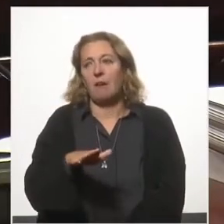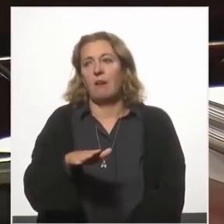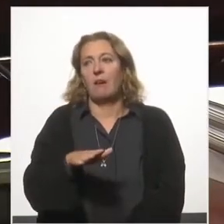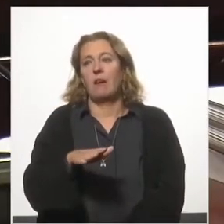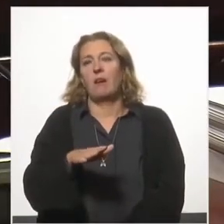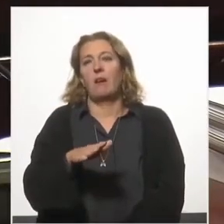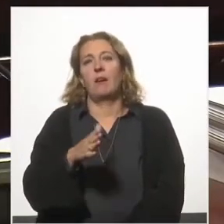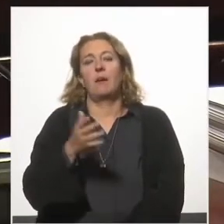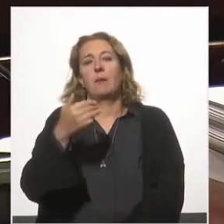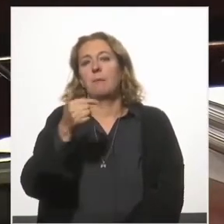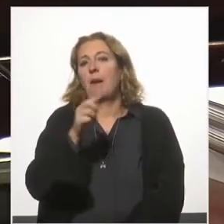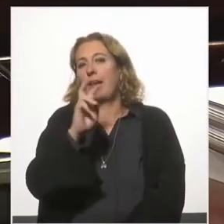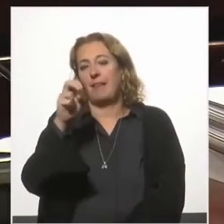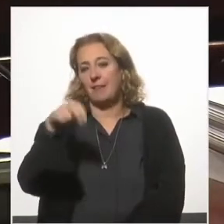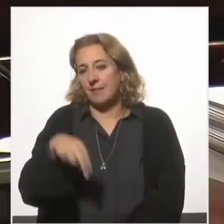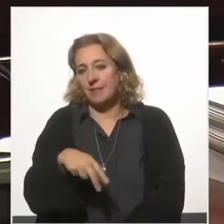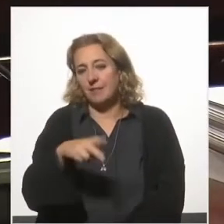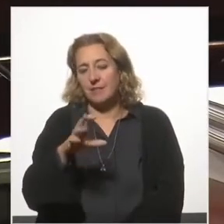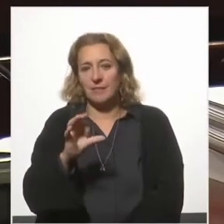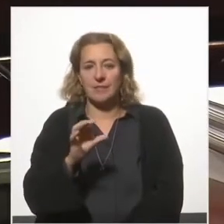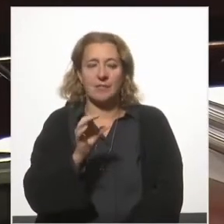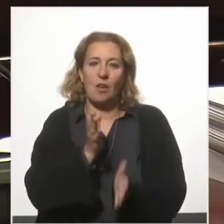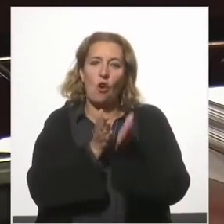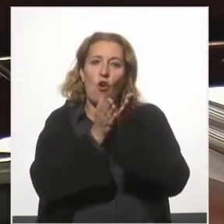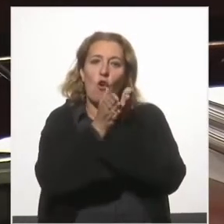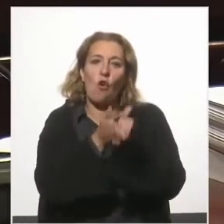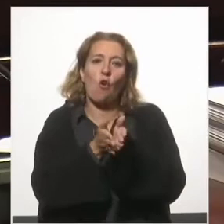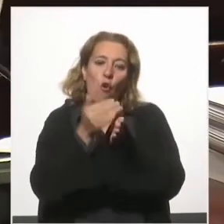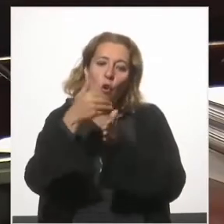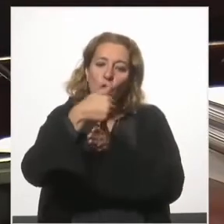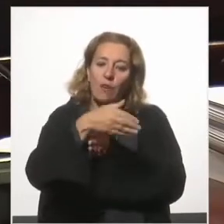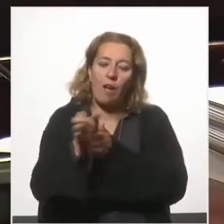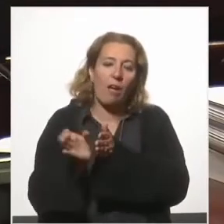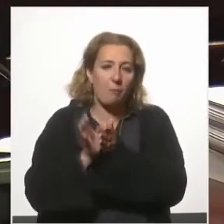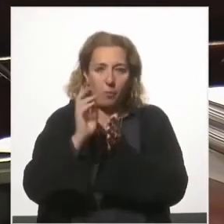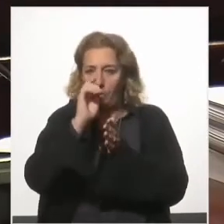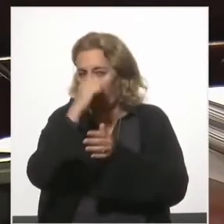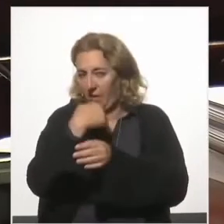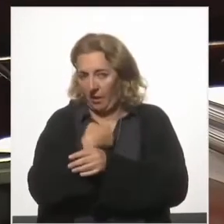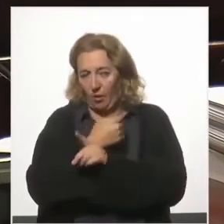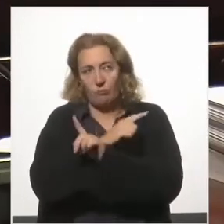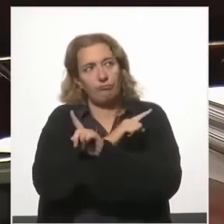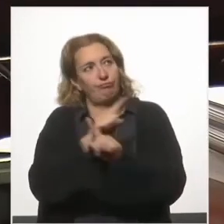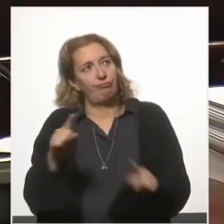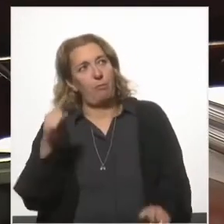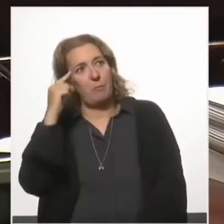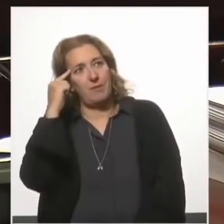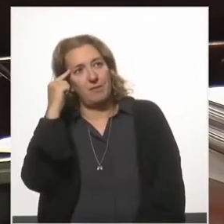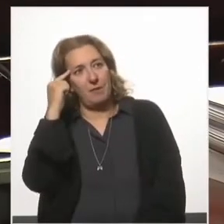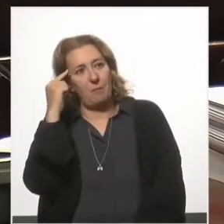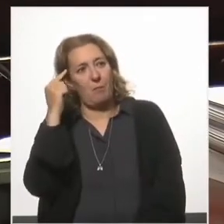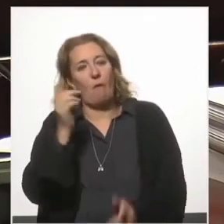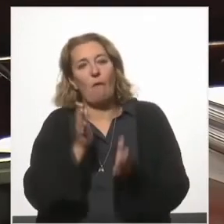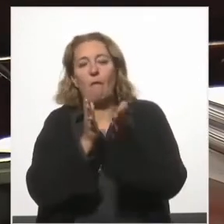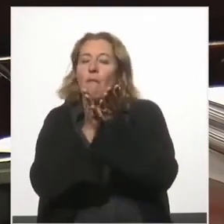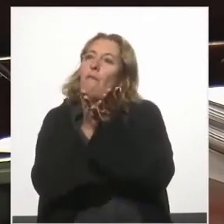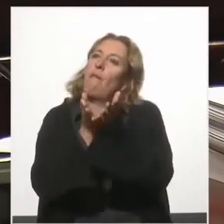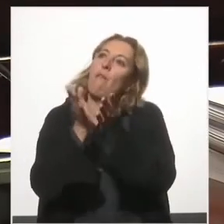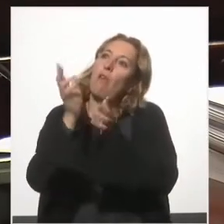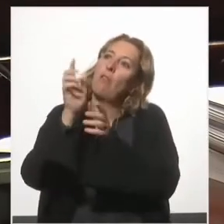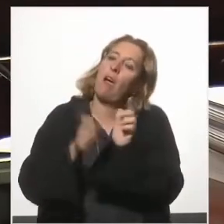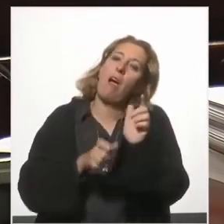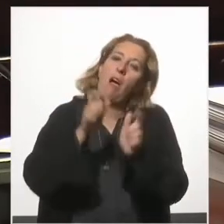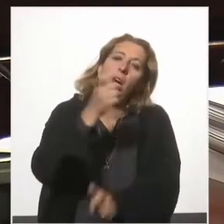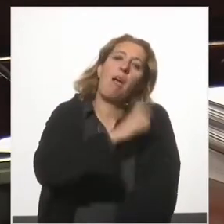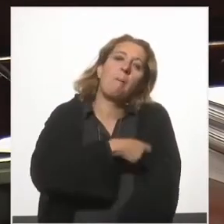los marines en la costa de Montevideo, no pensemos en una flota española o